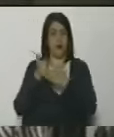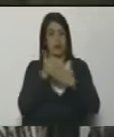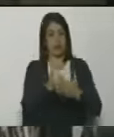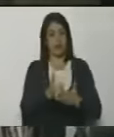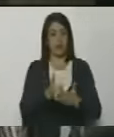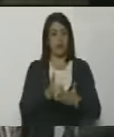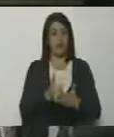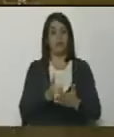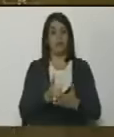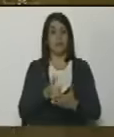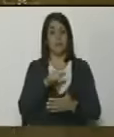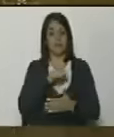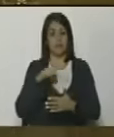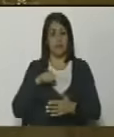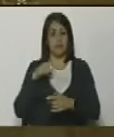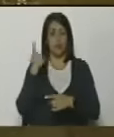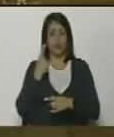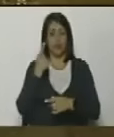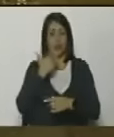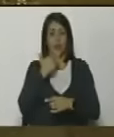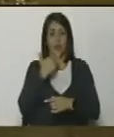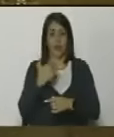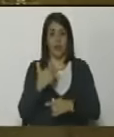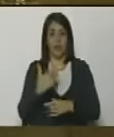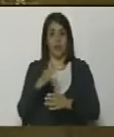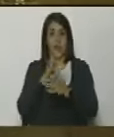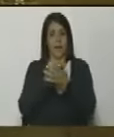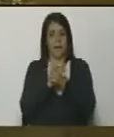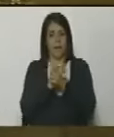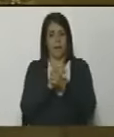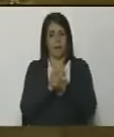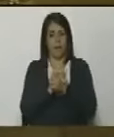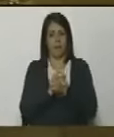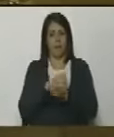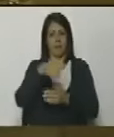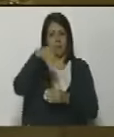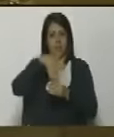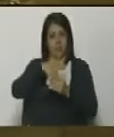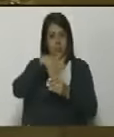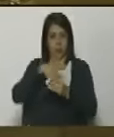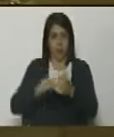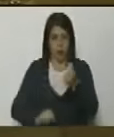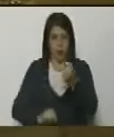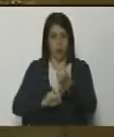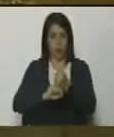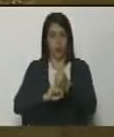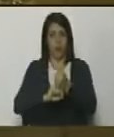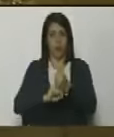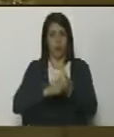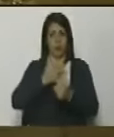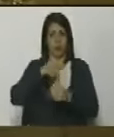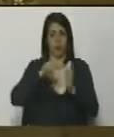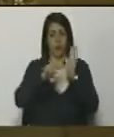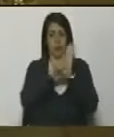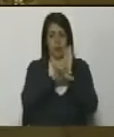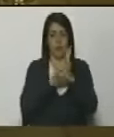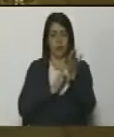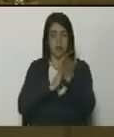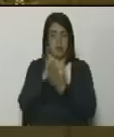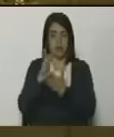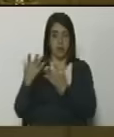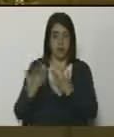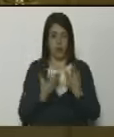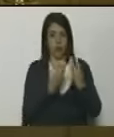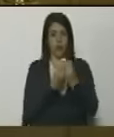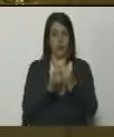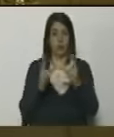seres sintientes. Solo me resta pedirles, compañeros, que votemos favorablemente a favor de esta ley, que sigamos